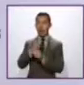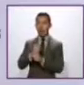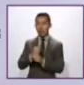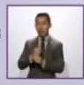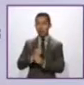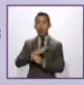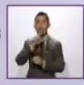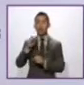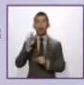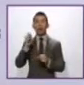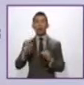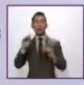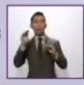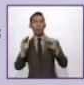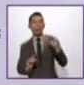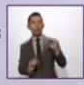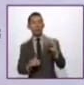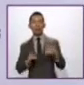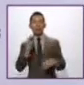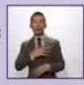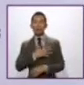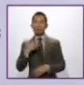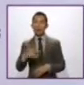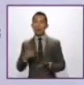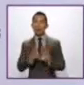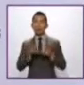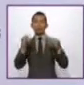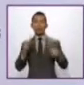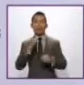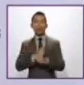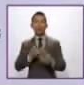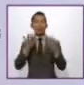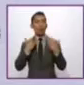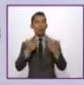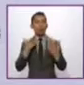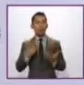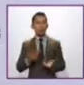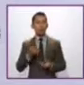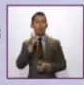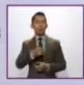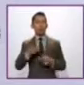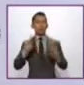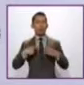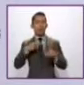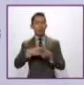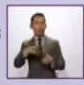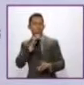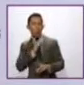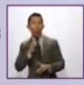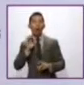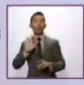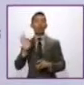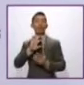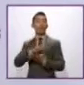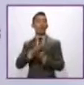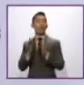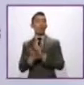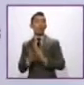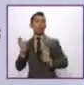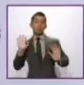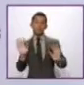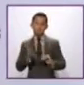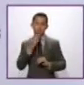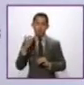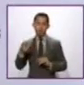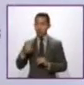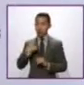ese nivel en lo que más nos duele, que es la seguridad, si es incompetencia o es complicidad. Conmigo no